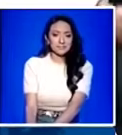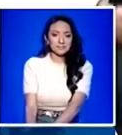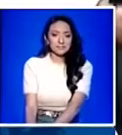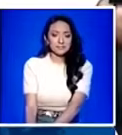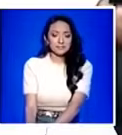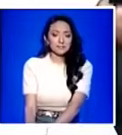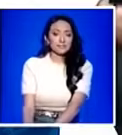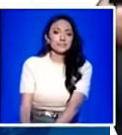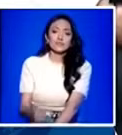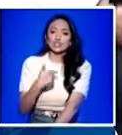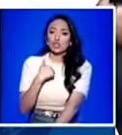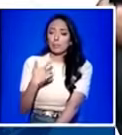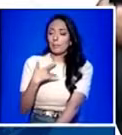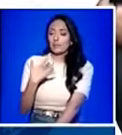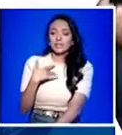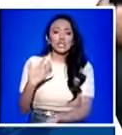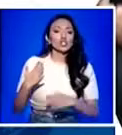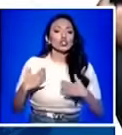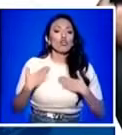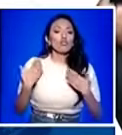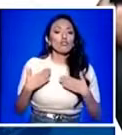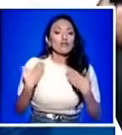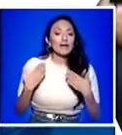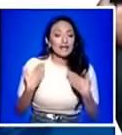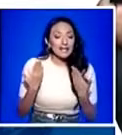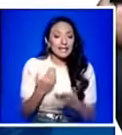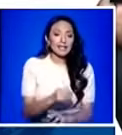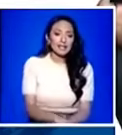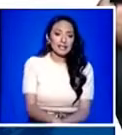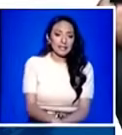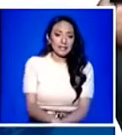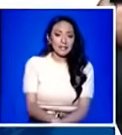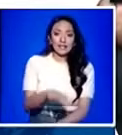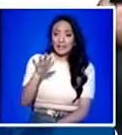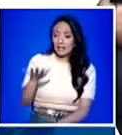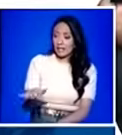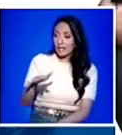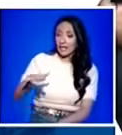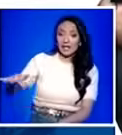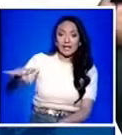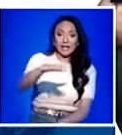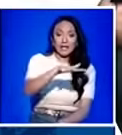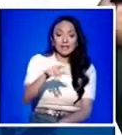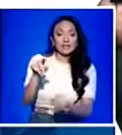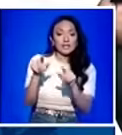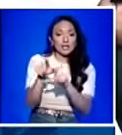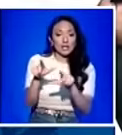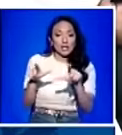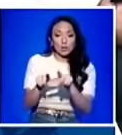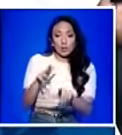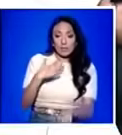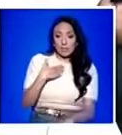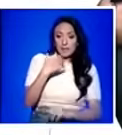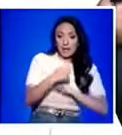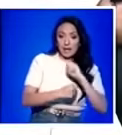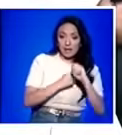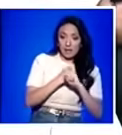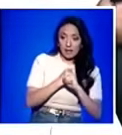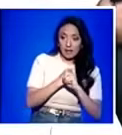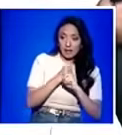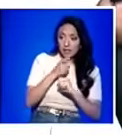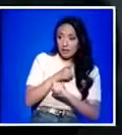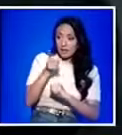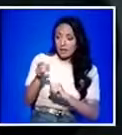Me siento feliz el tener un espacio a la edad que yo tengo